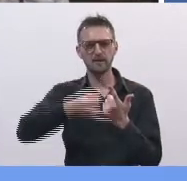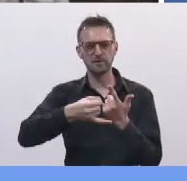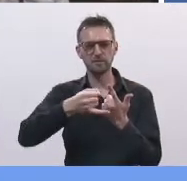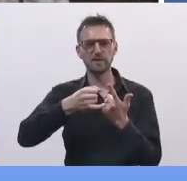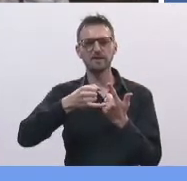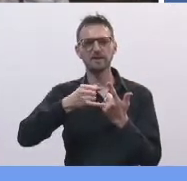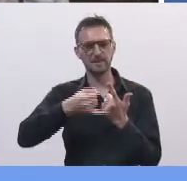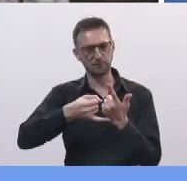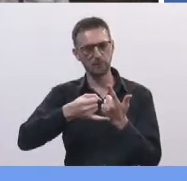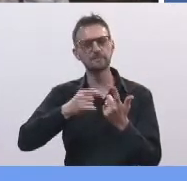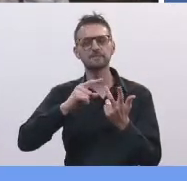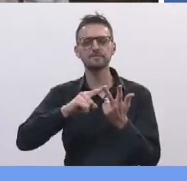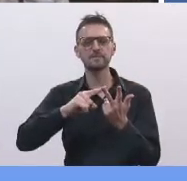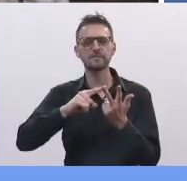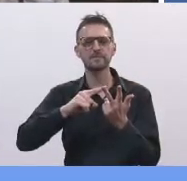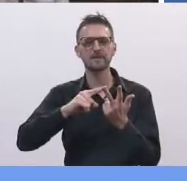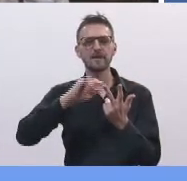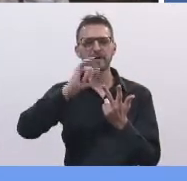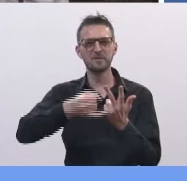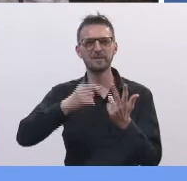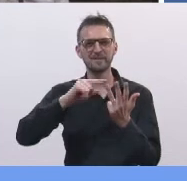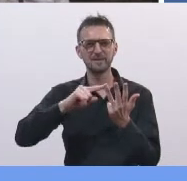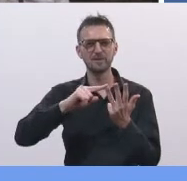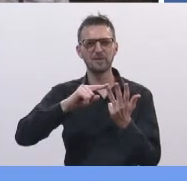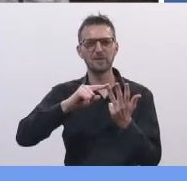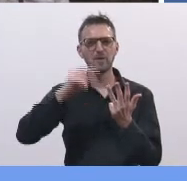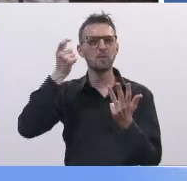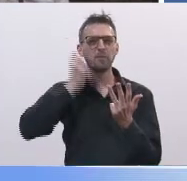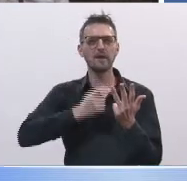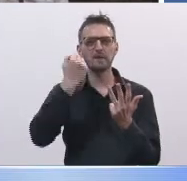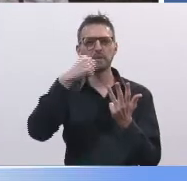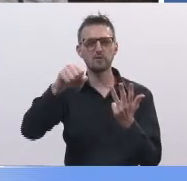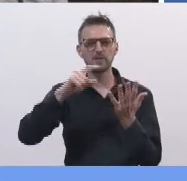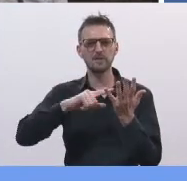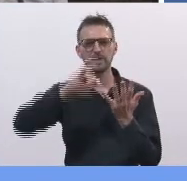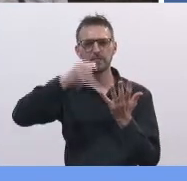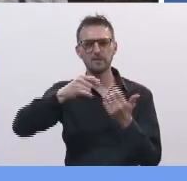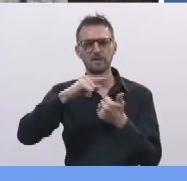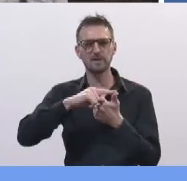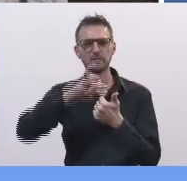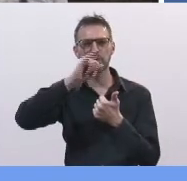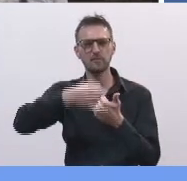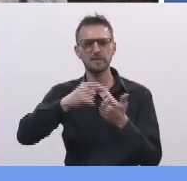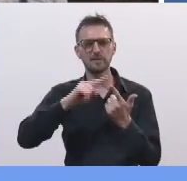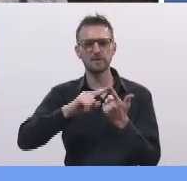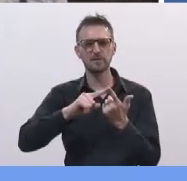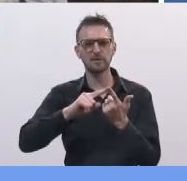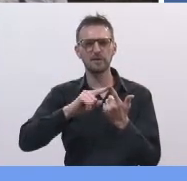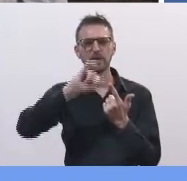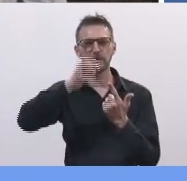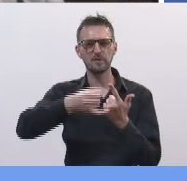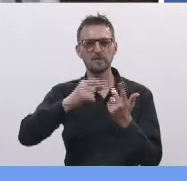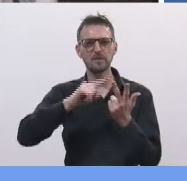Julio afirmativo, Mayans afirmativo, Menen ausente, Mera afirmativo, Mirabel afirmativo,